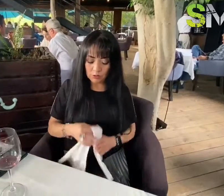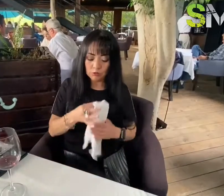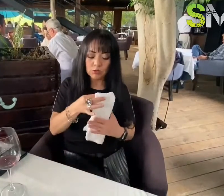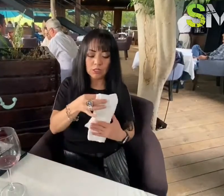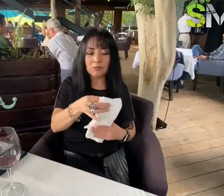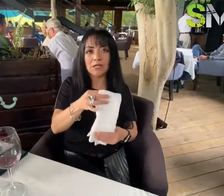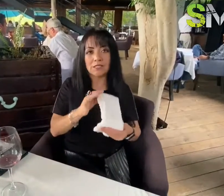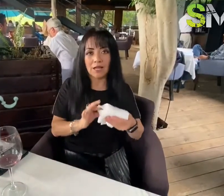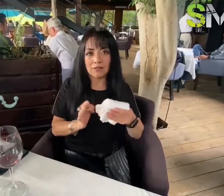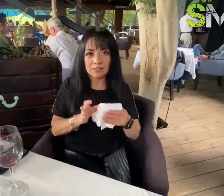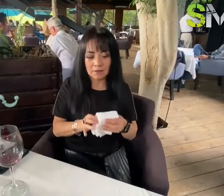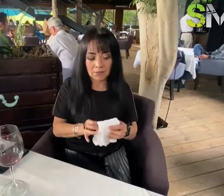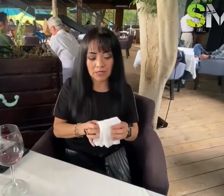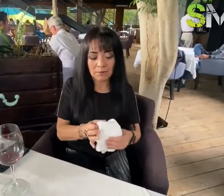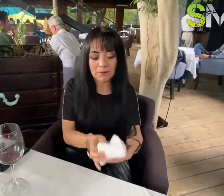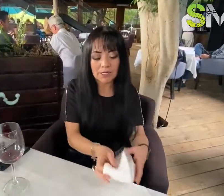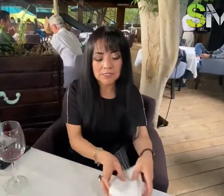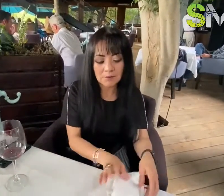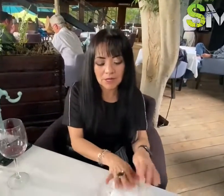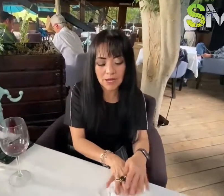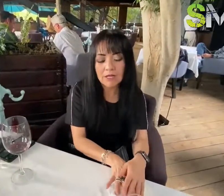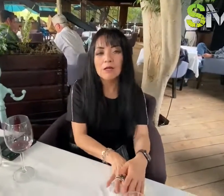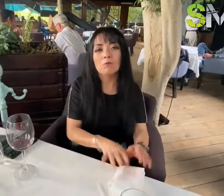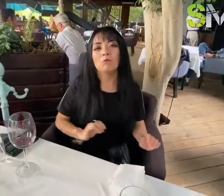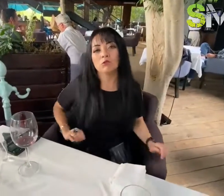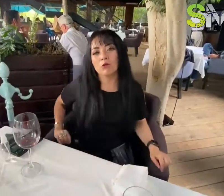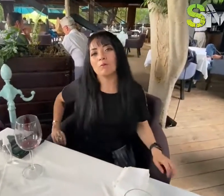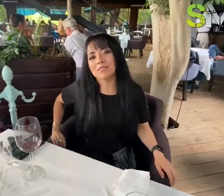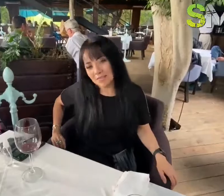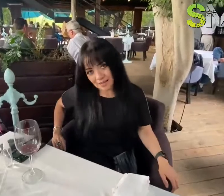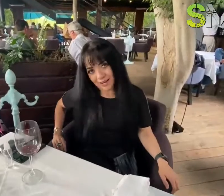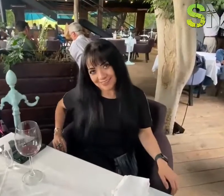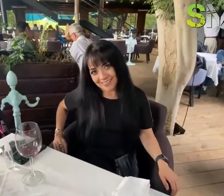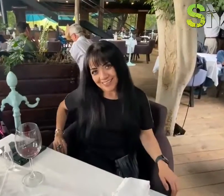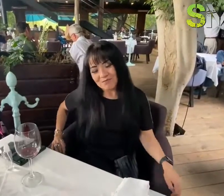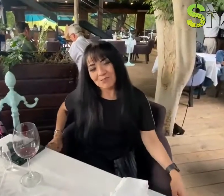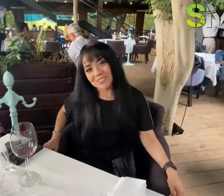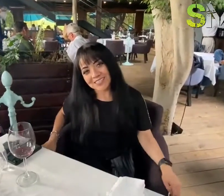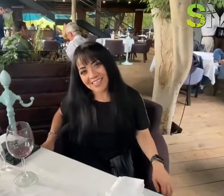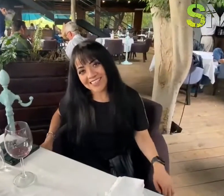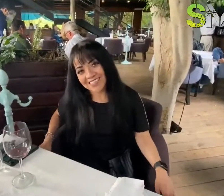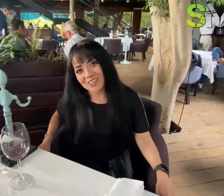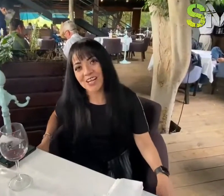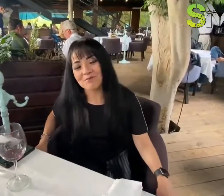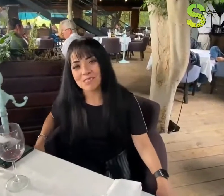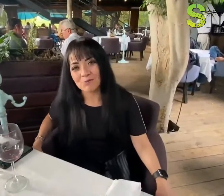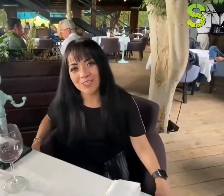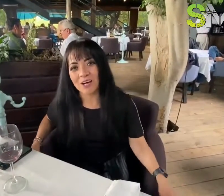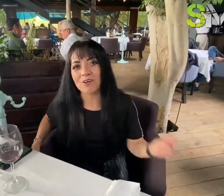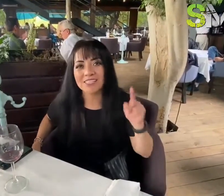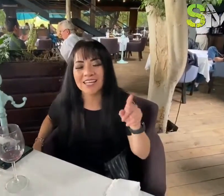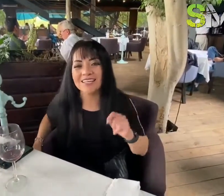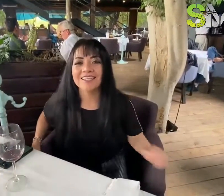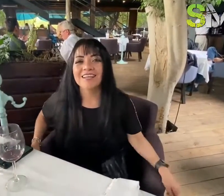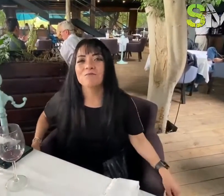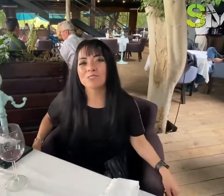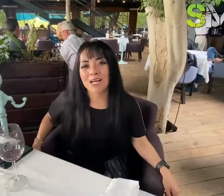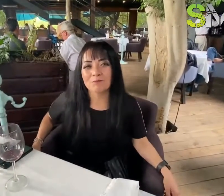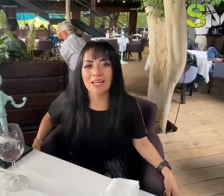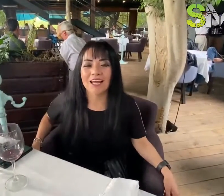doblamos tu servilleta de esta manera para que se vea mucho más elegante. Muchas gracias, soy la Miss Moon y